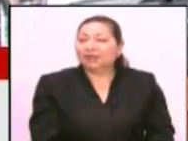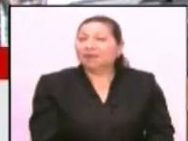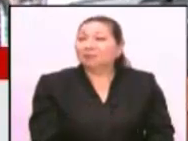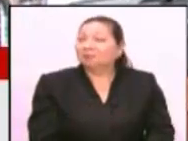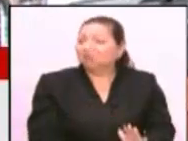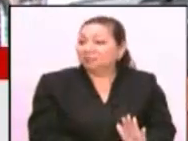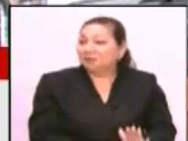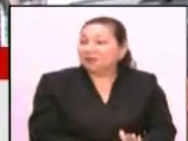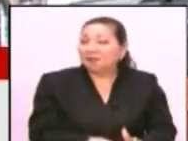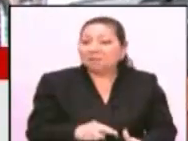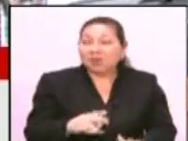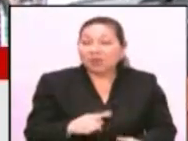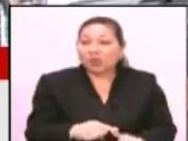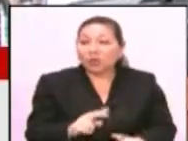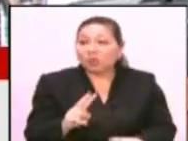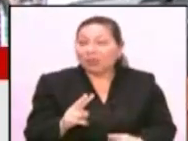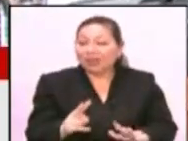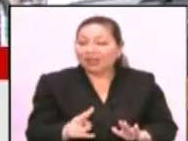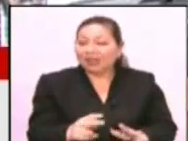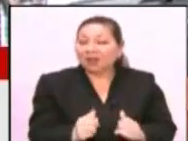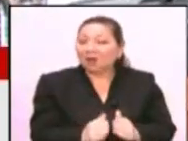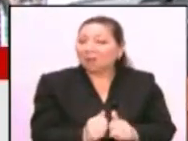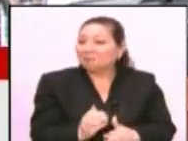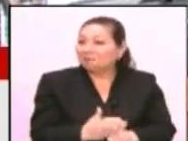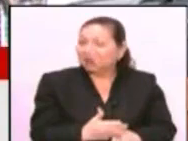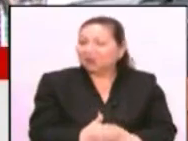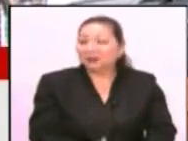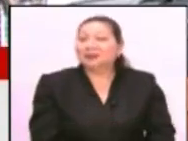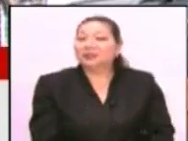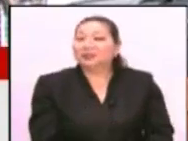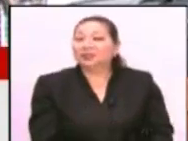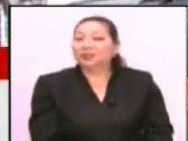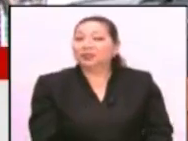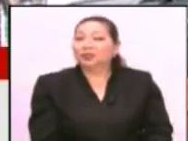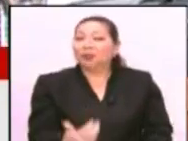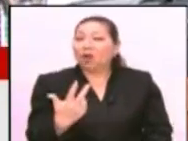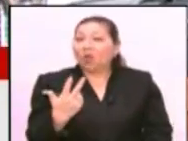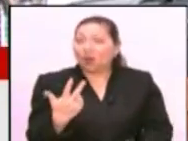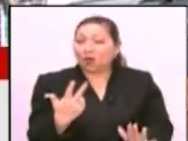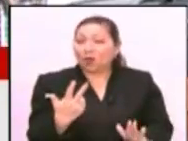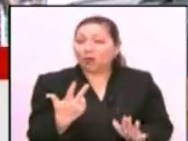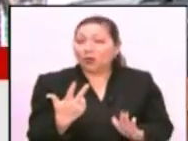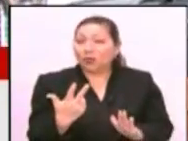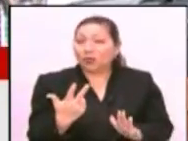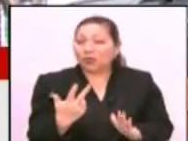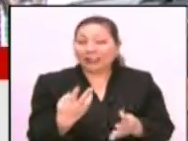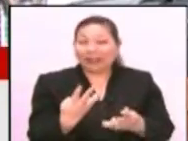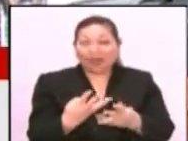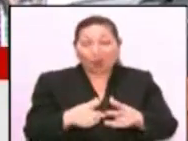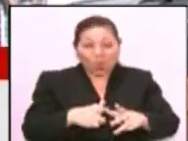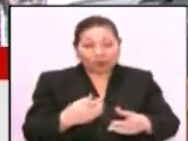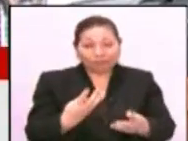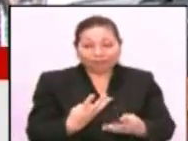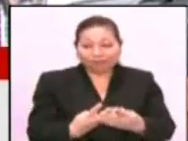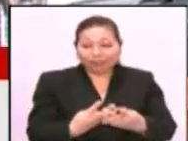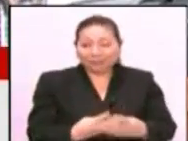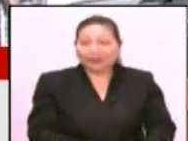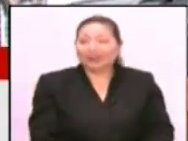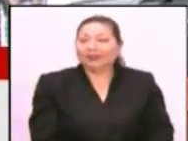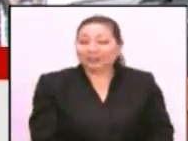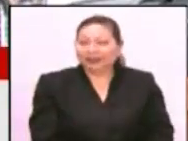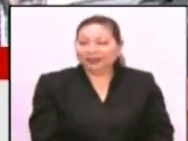Hemos tenido Mistura 2017 con participación de 8 penales en Castro Castro. Ha estado el